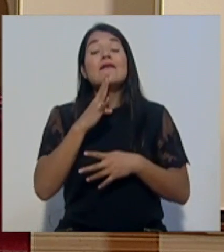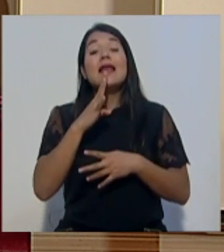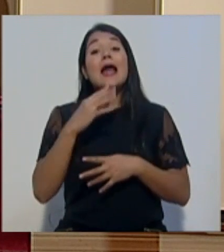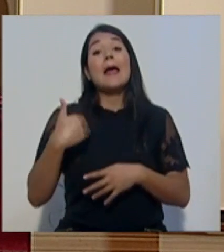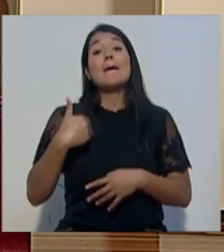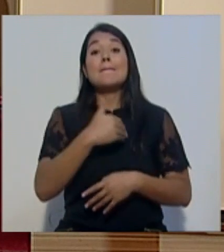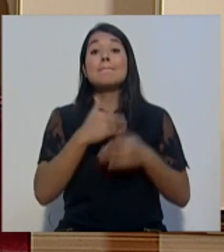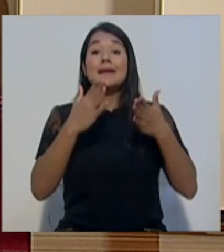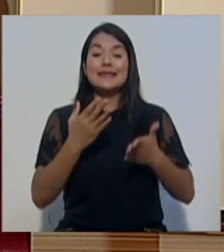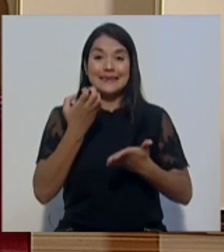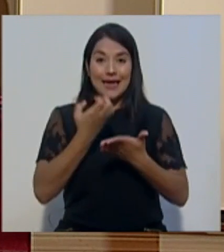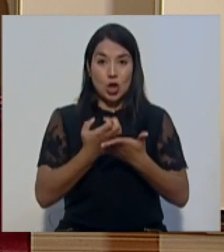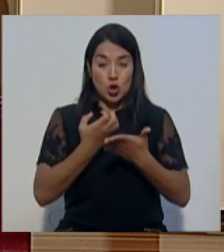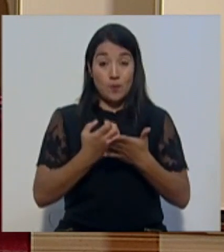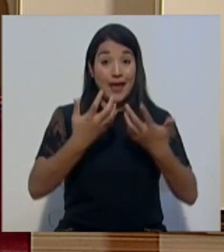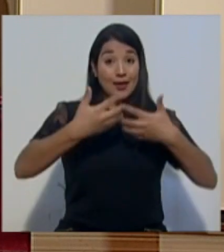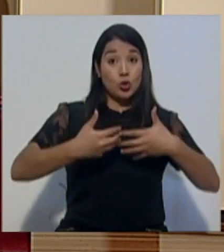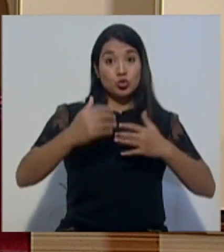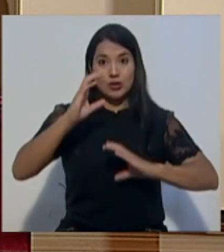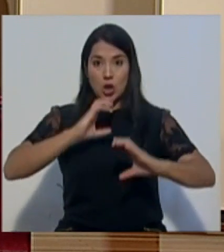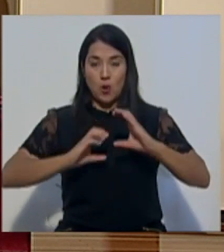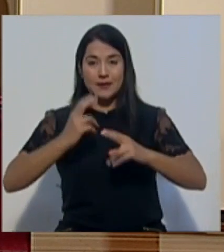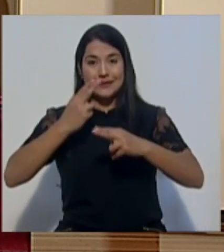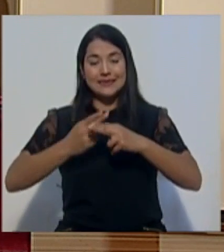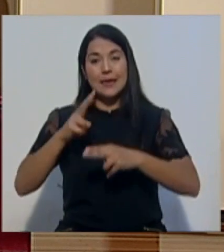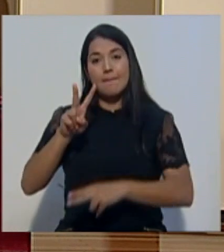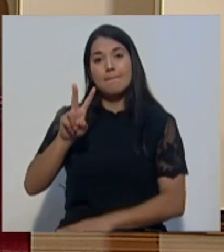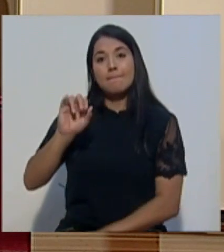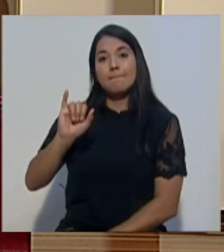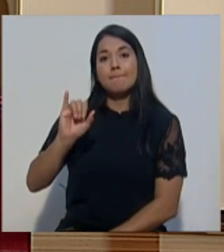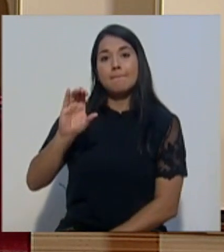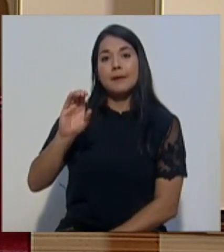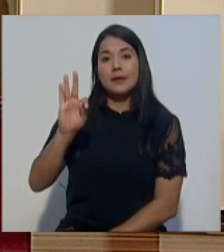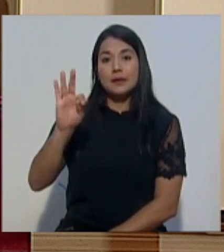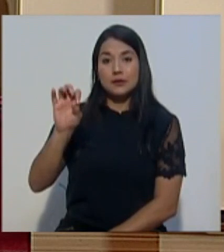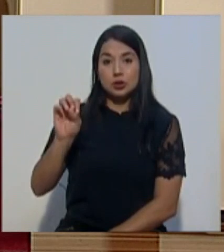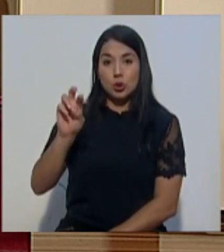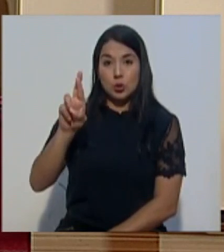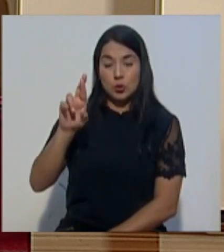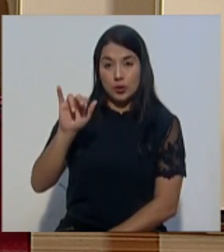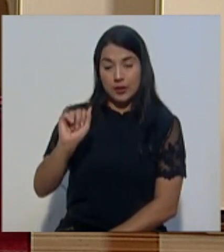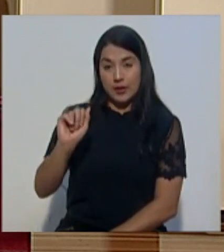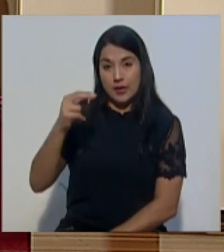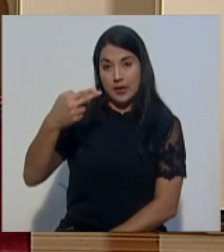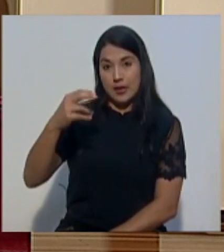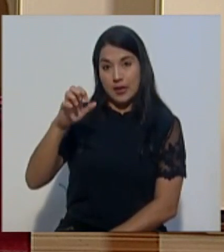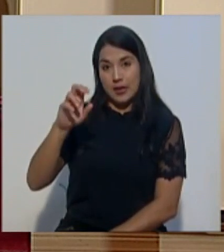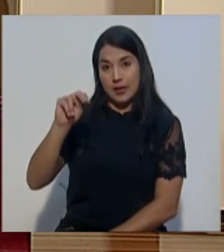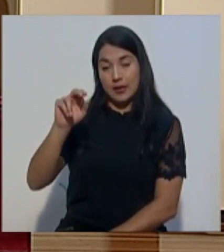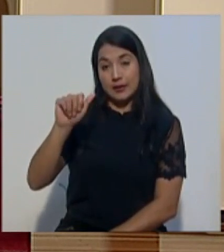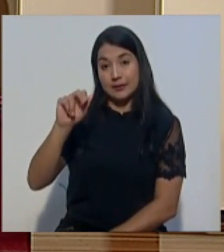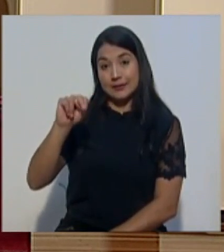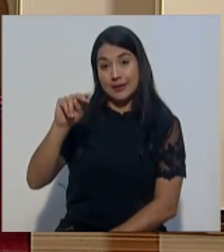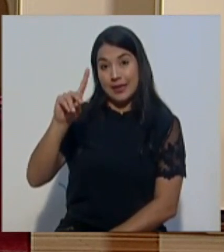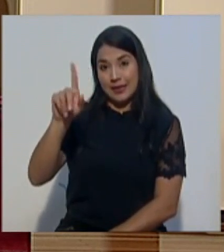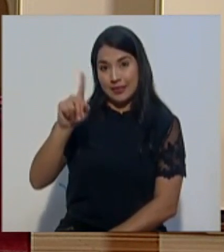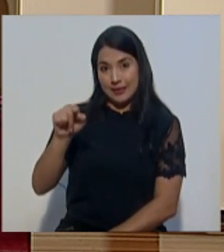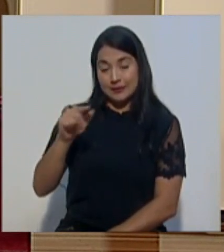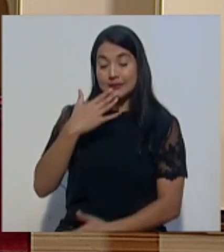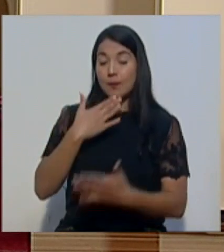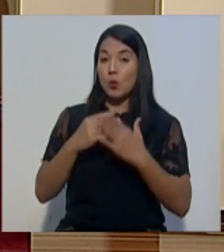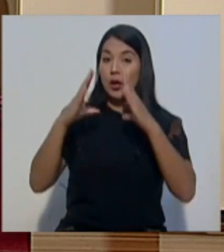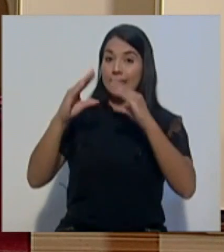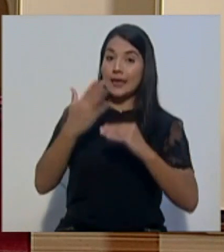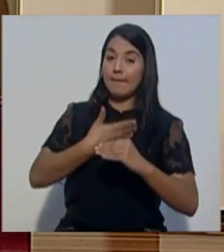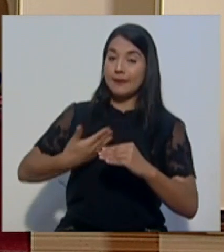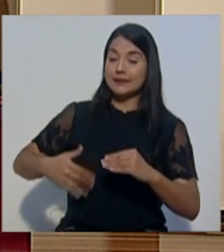señora ministra de Economía, Industria y Comercio, doña Victoria Hernández. Bueno, muy buenas tardes, señor presidente de